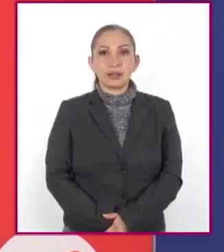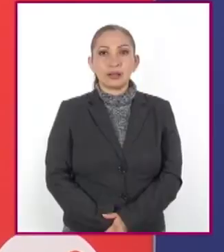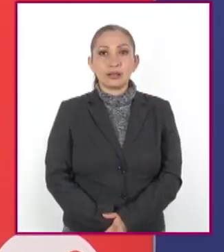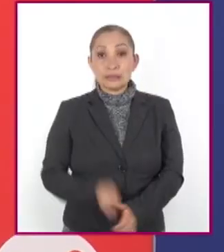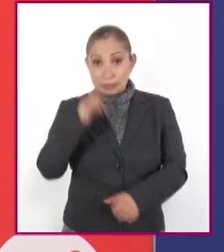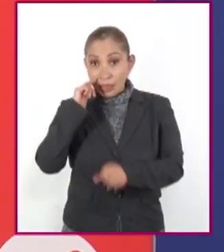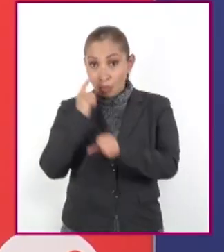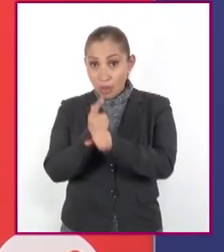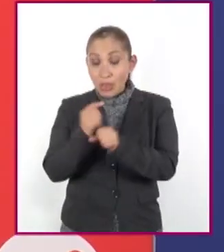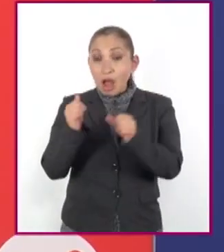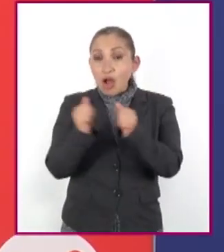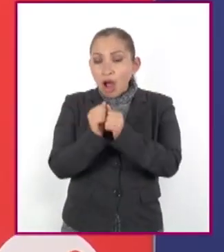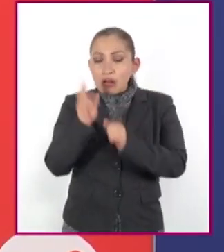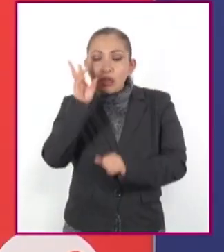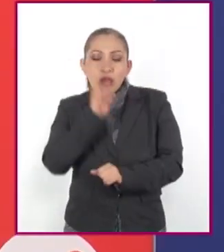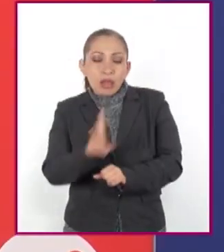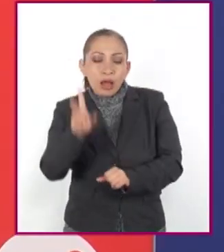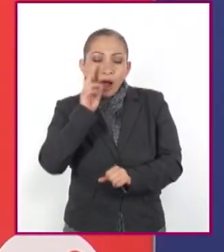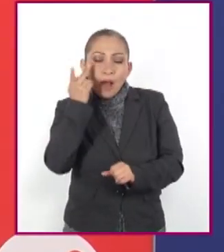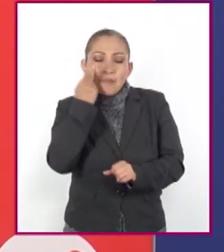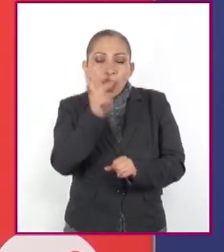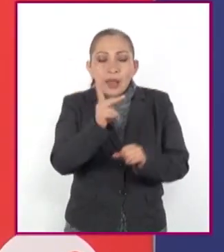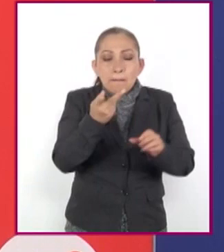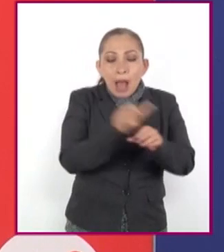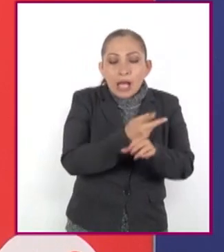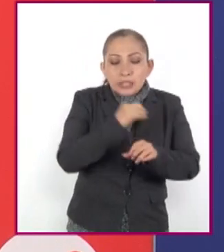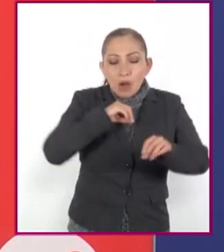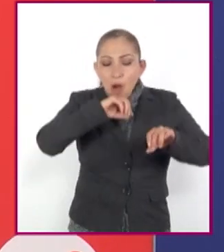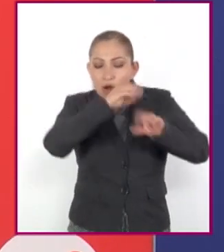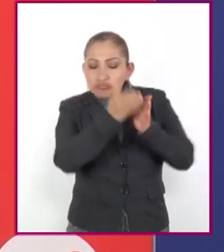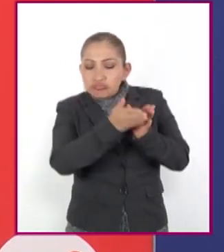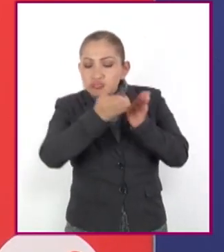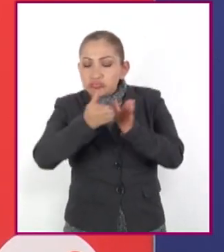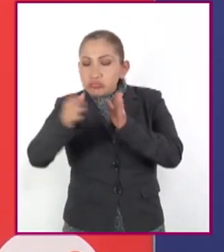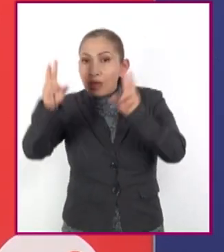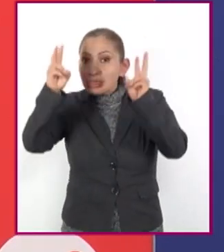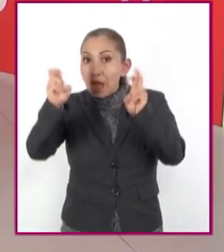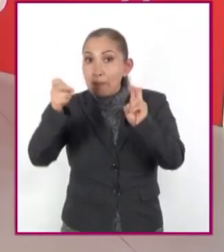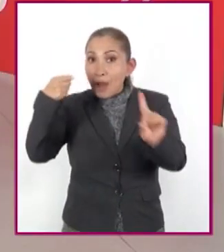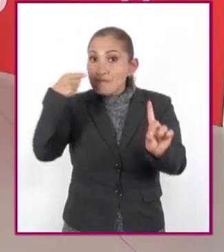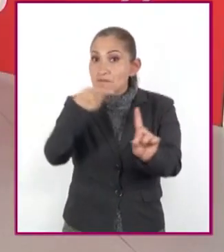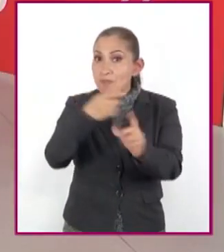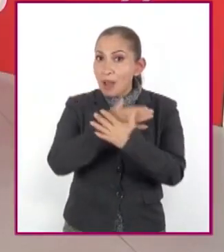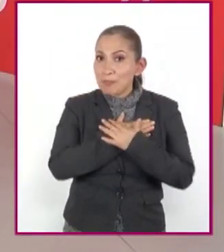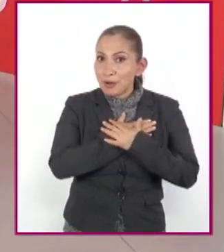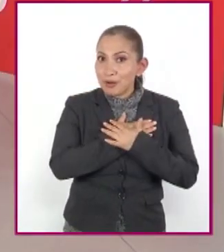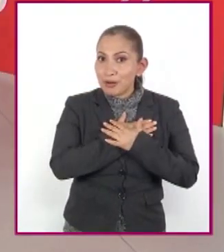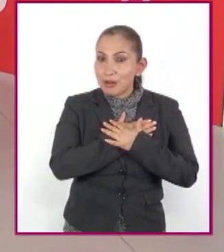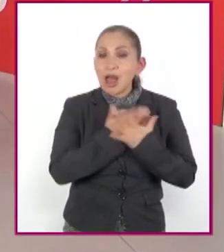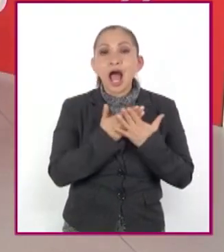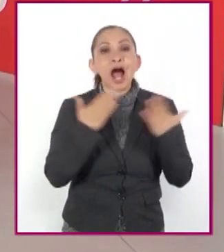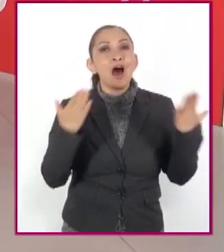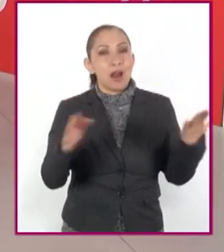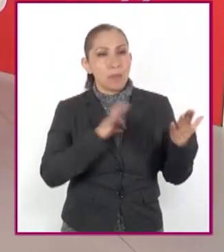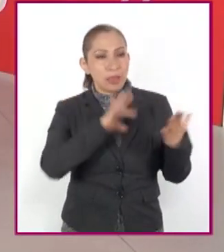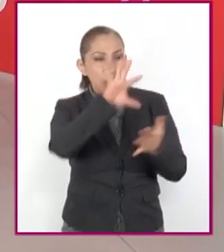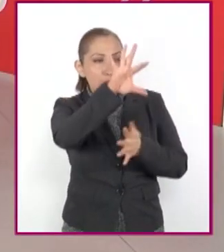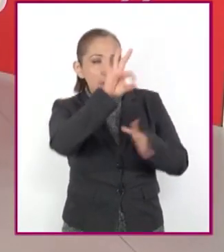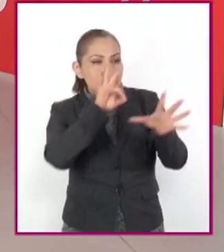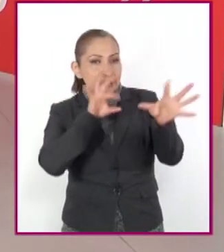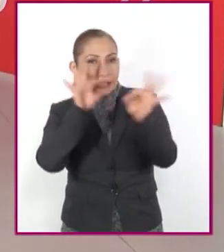¿Notaron que a través de la exploración surgieron secuencias que nos llevaron al tema del amor? Ahora podemos rescatar